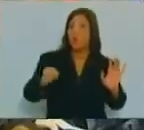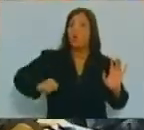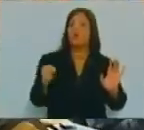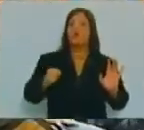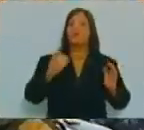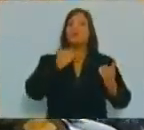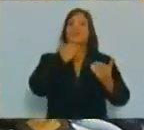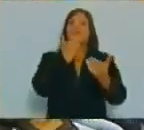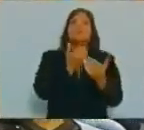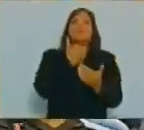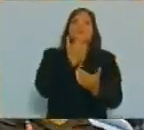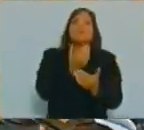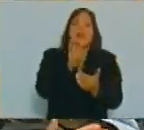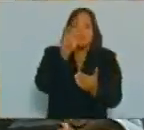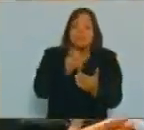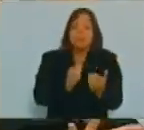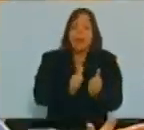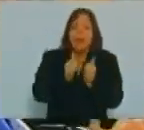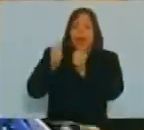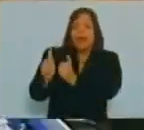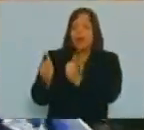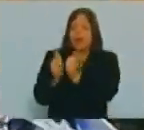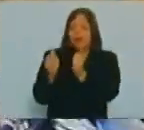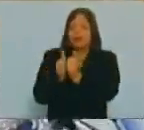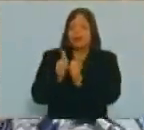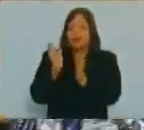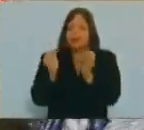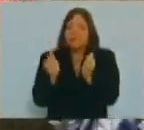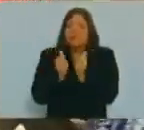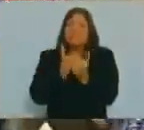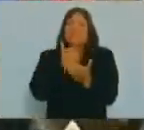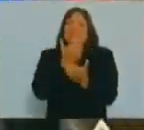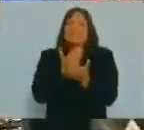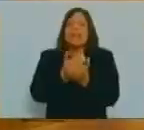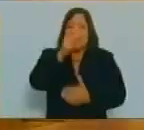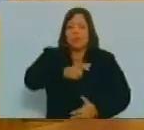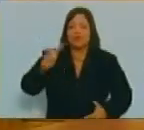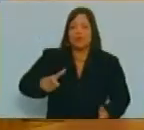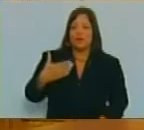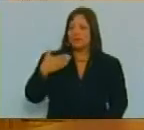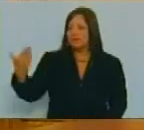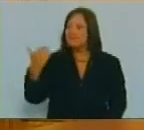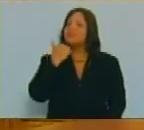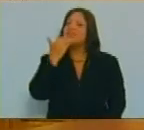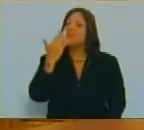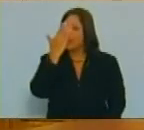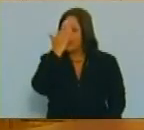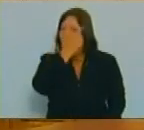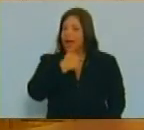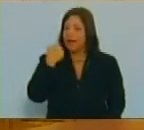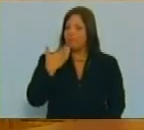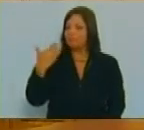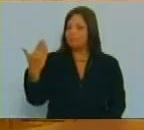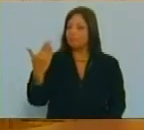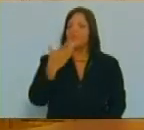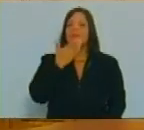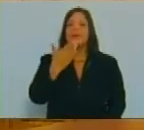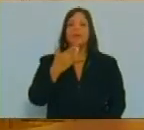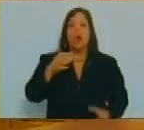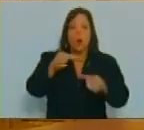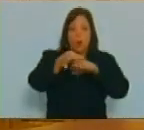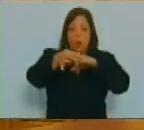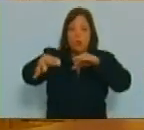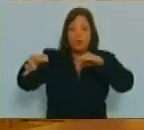proximidad de contacto con el pueblo y las policías municipales